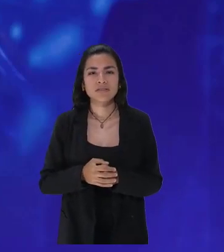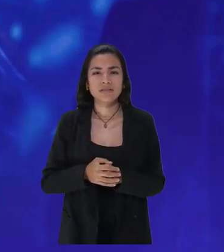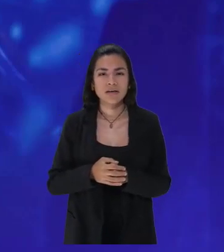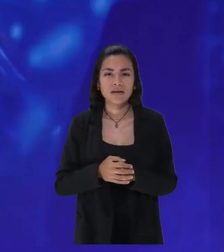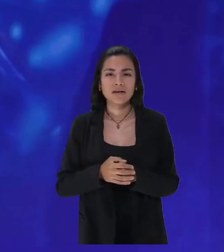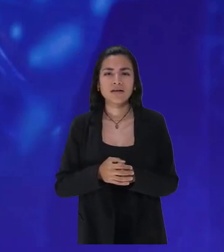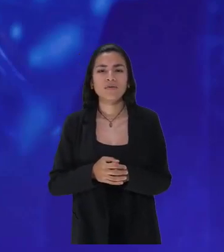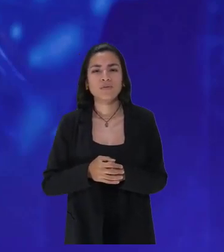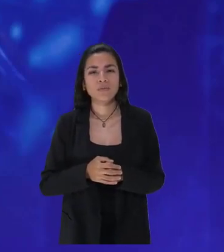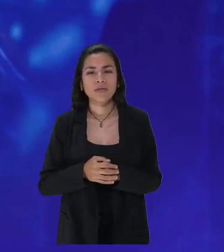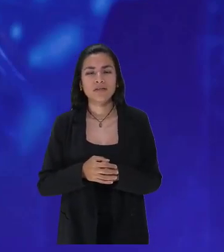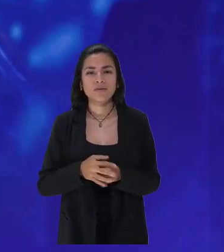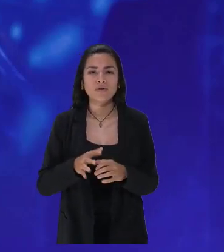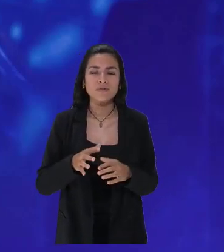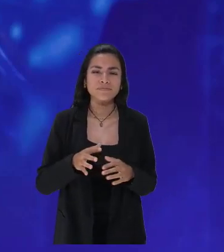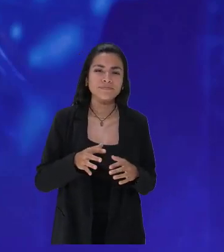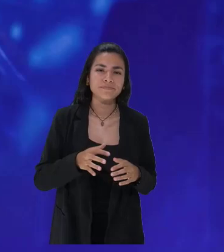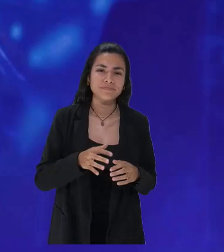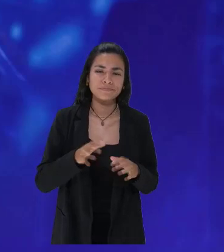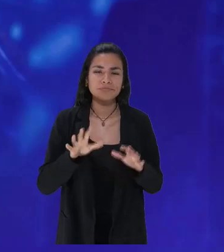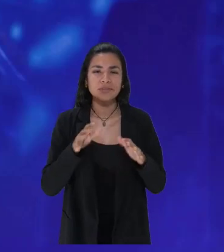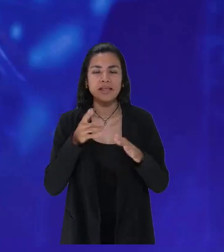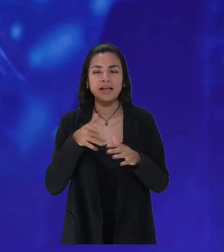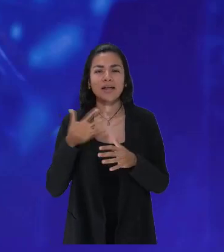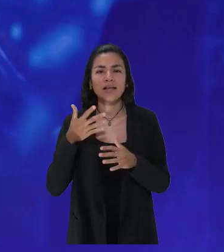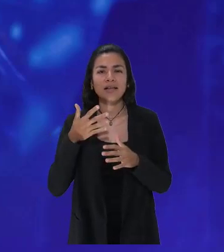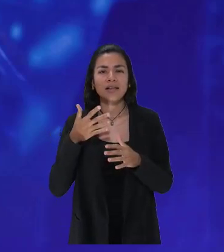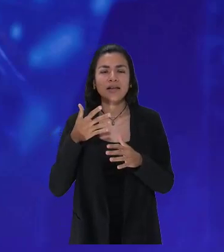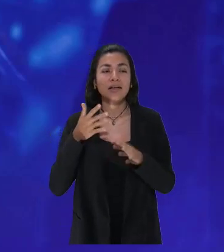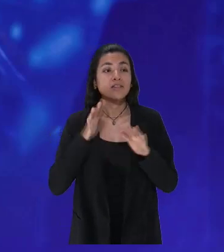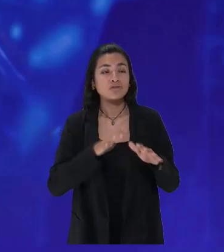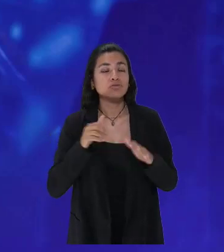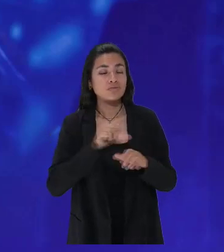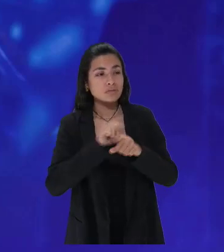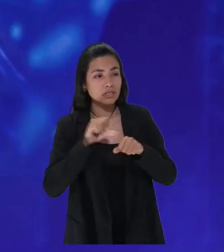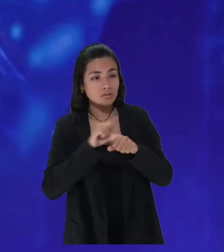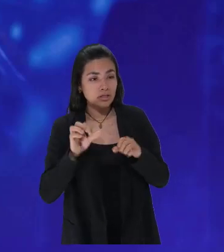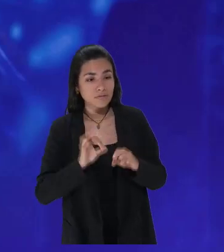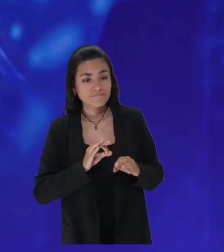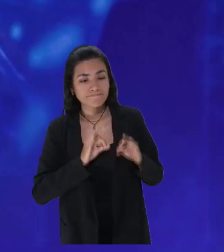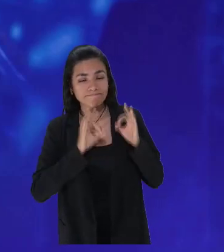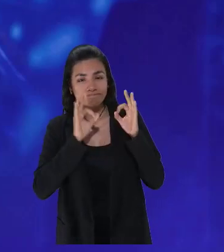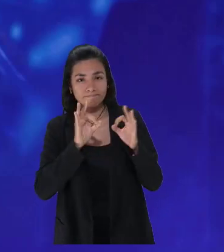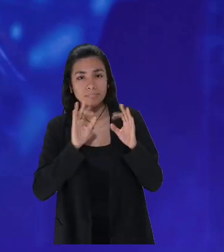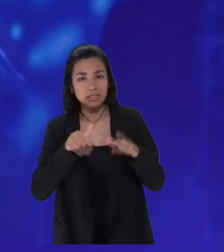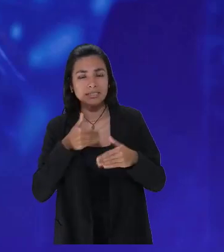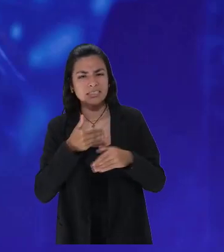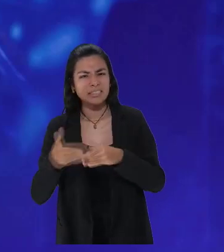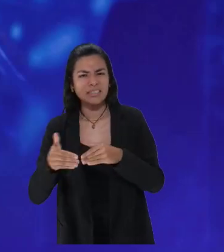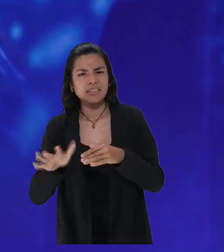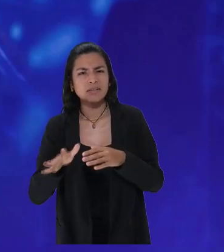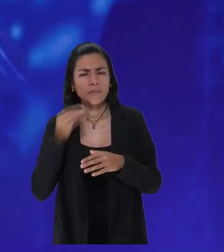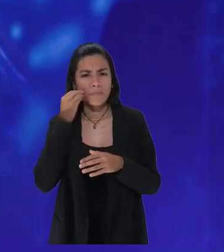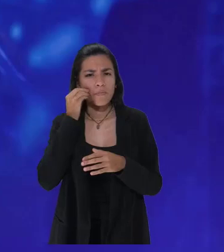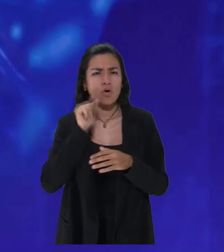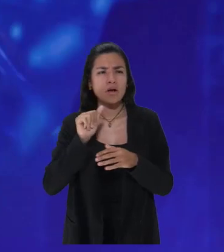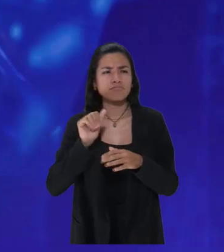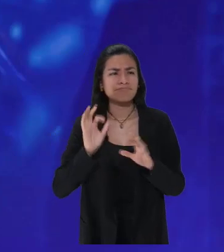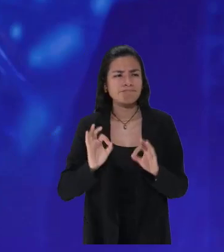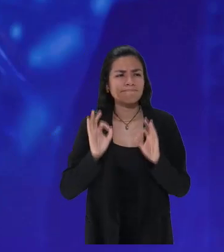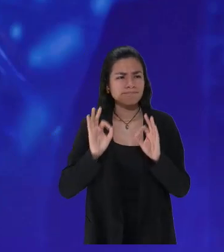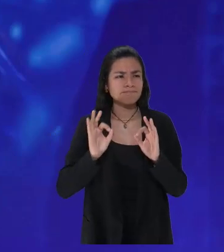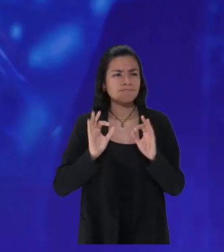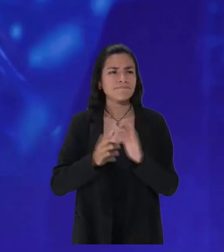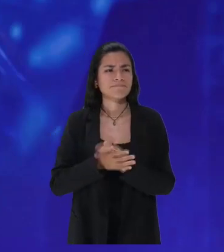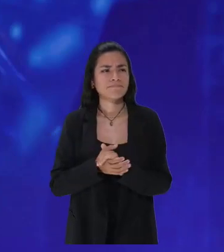reemplazo total de cadera. Y la cirugía es completamente exitosa y la señora sale súper bien. Entonces, todas estas técnicas nos han llevado